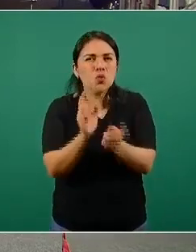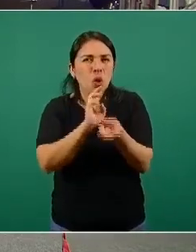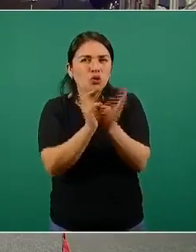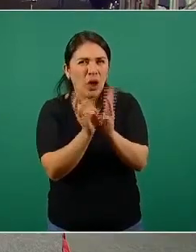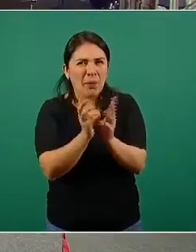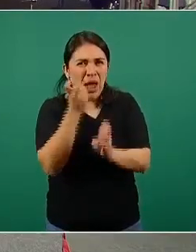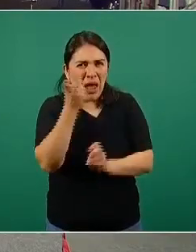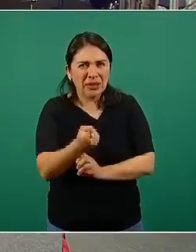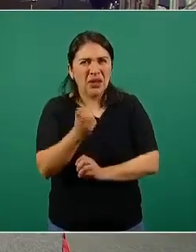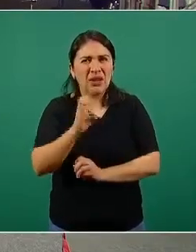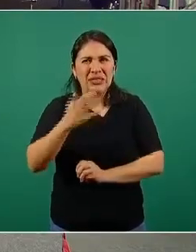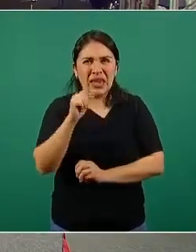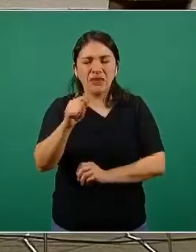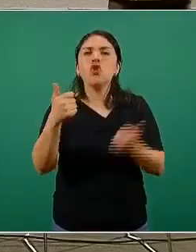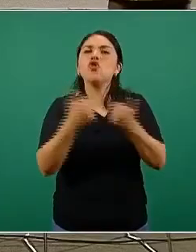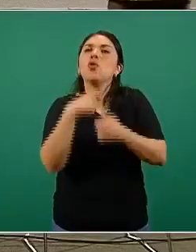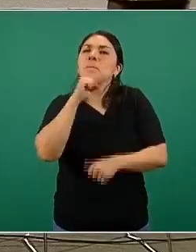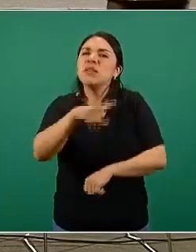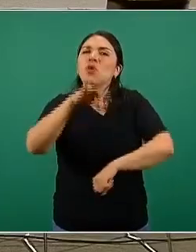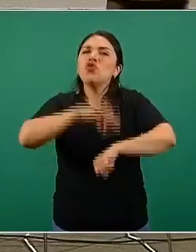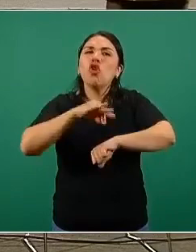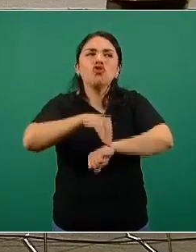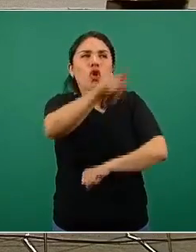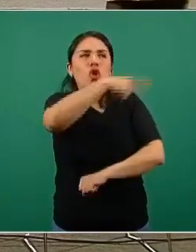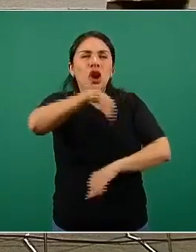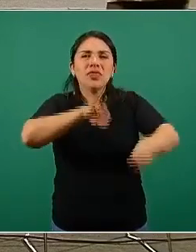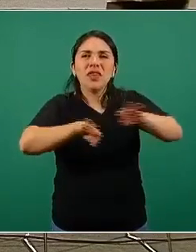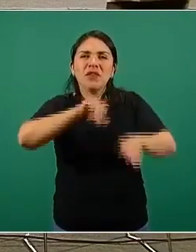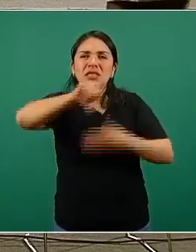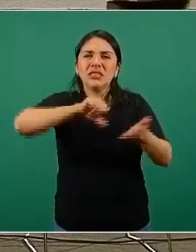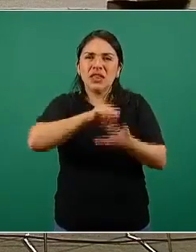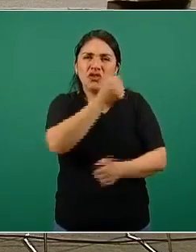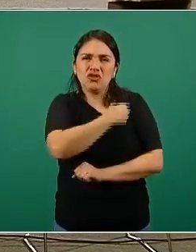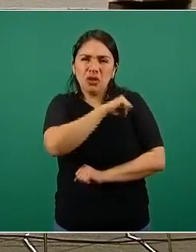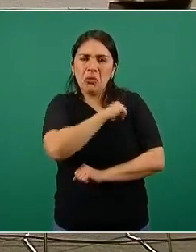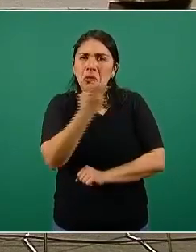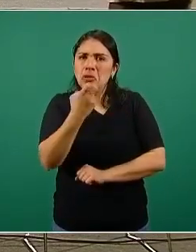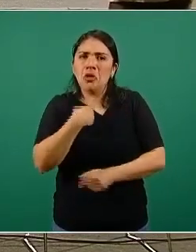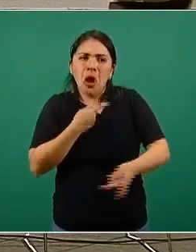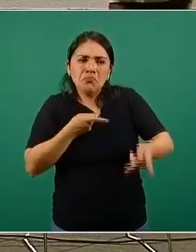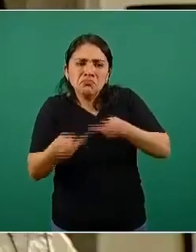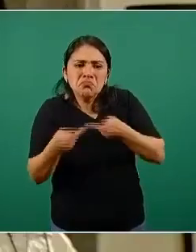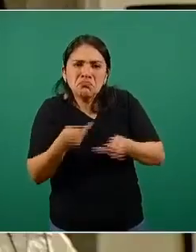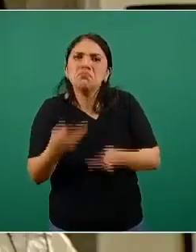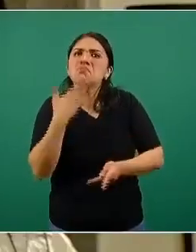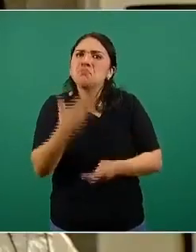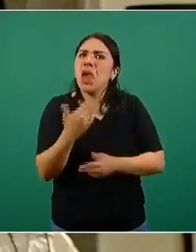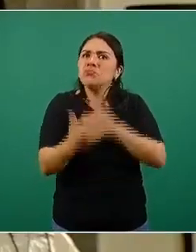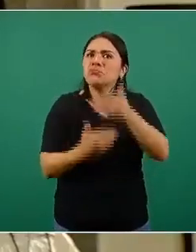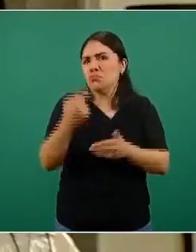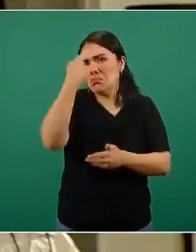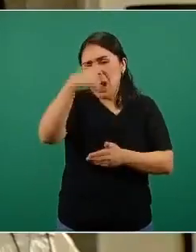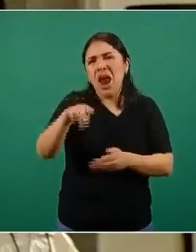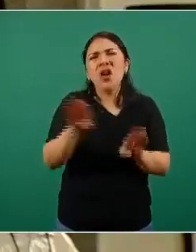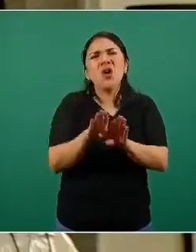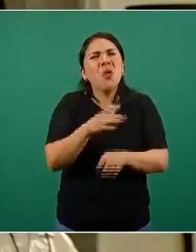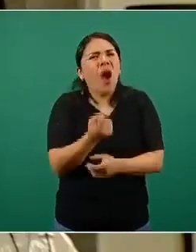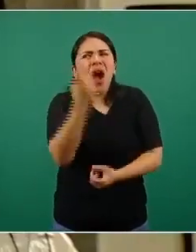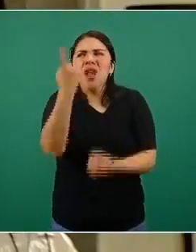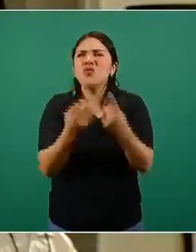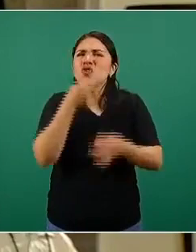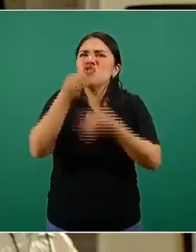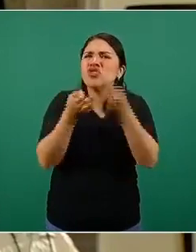los mismos doctores del centro de salud, y ha sido una estrategia que ha funcionado bastante también para poder filtrar fake news.